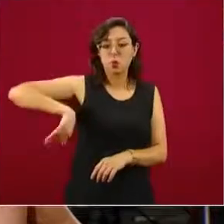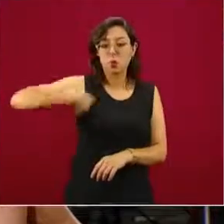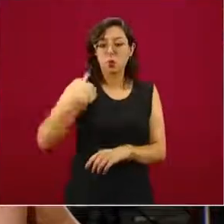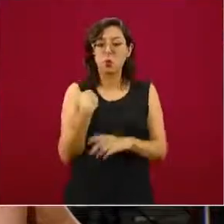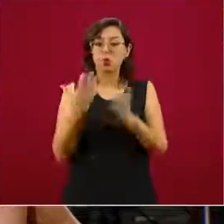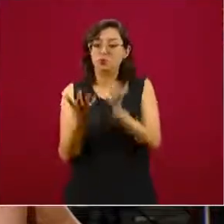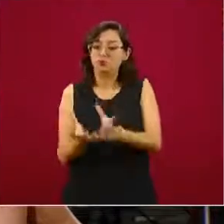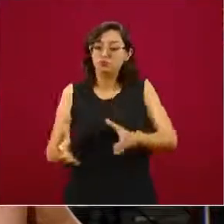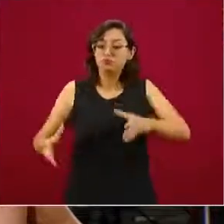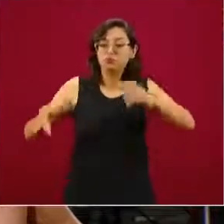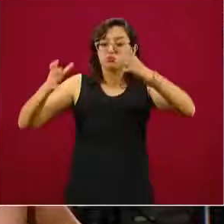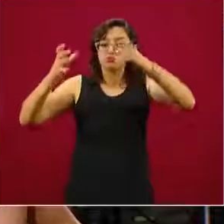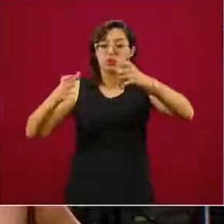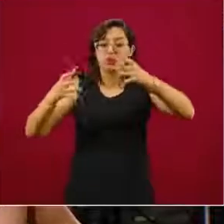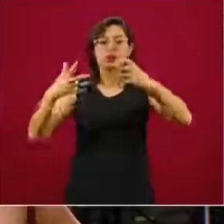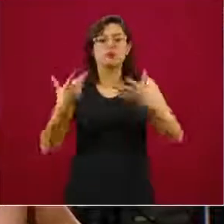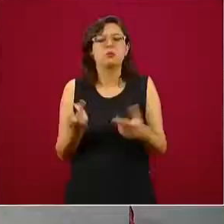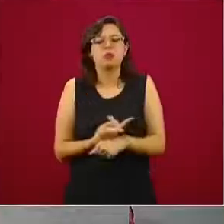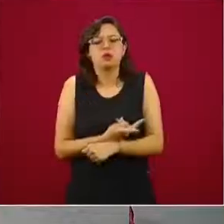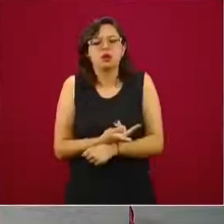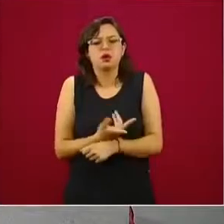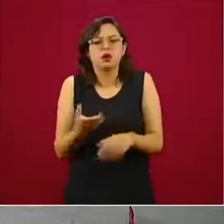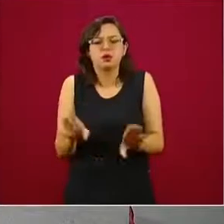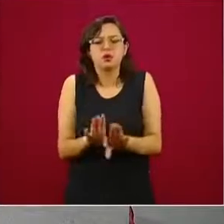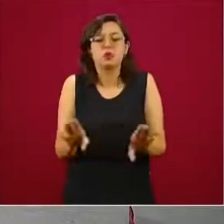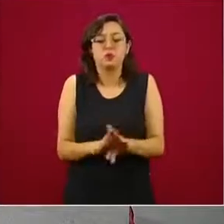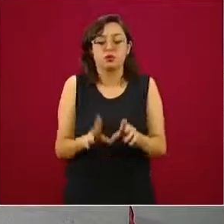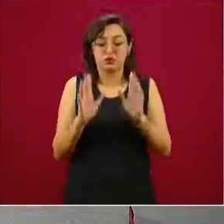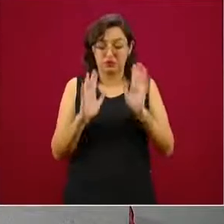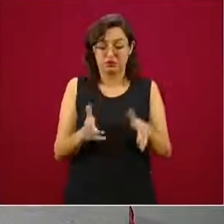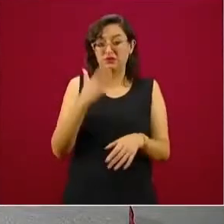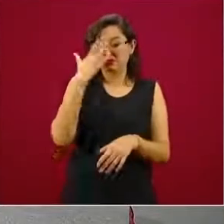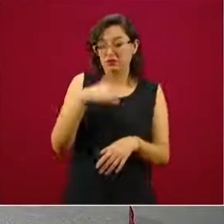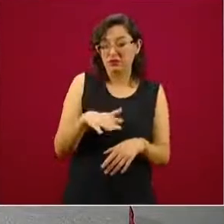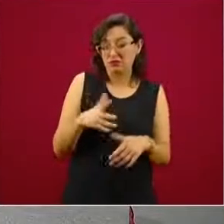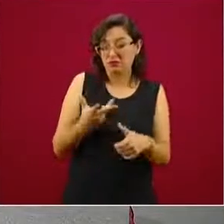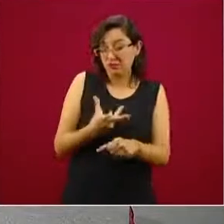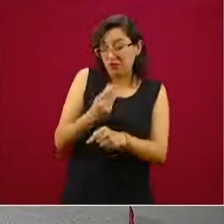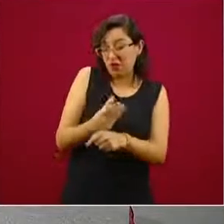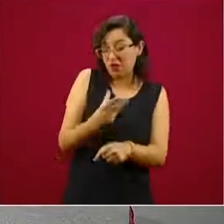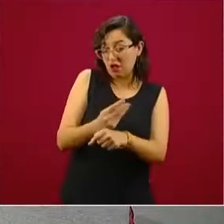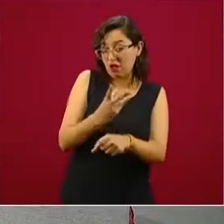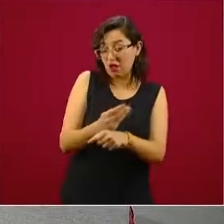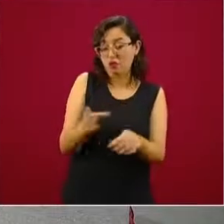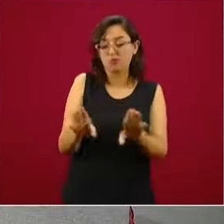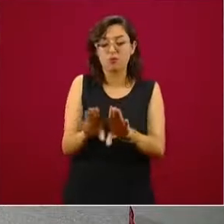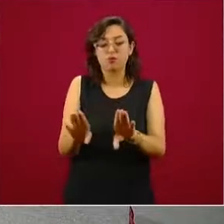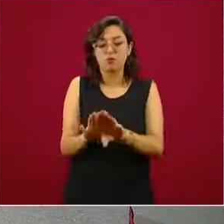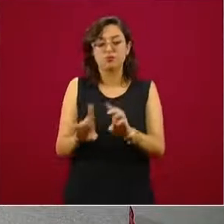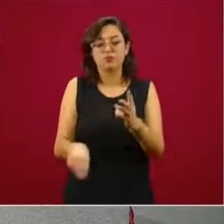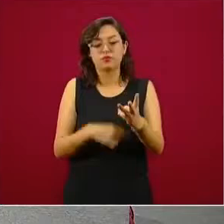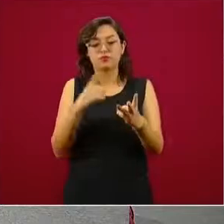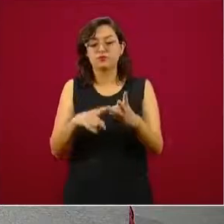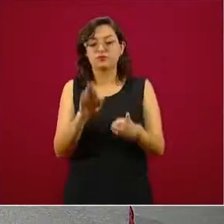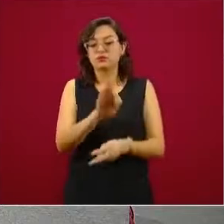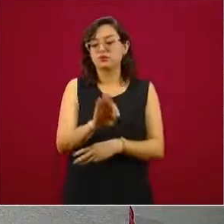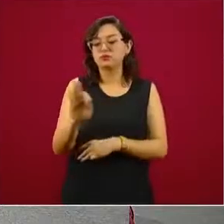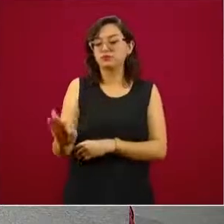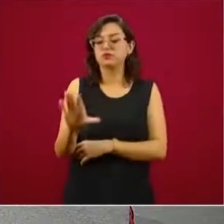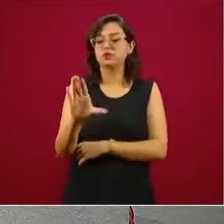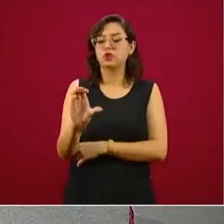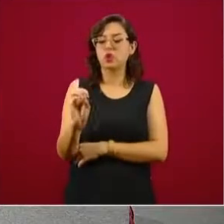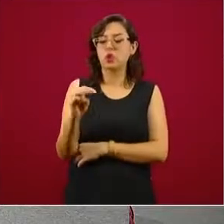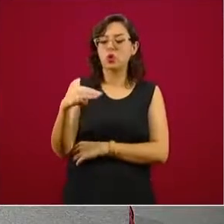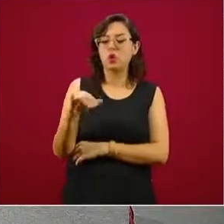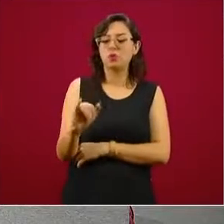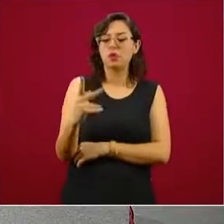tinacos, en tambos. Y bueno, pues, ¿qué va a pasar con esto? Si lo han tomado en cuenta. También saber sobre las fechas del Comipems, de este